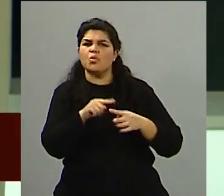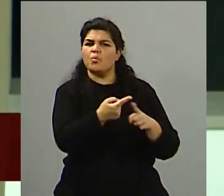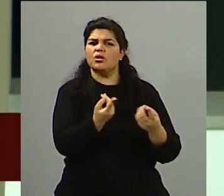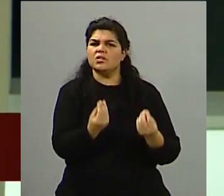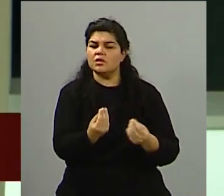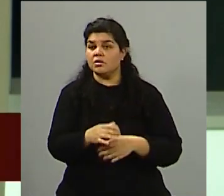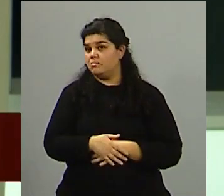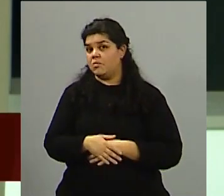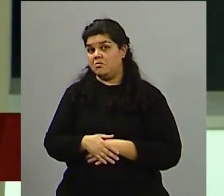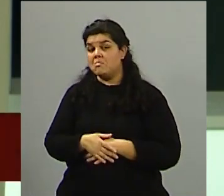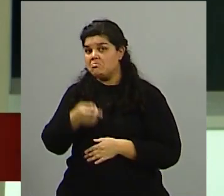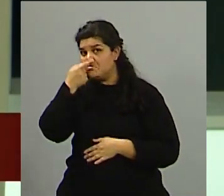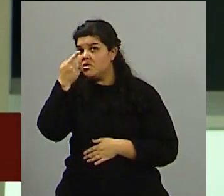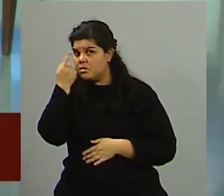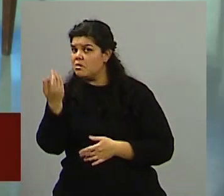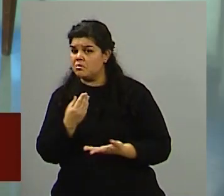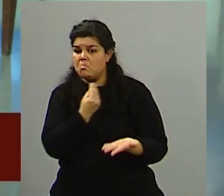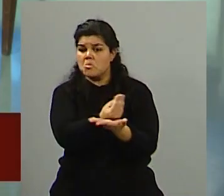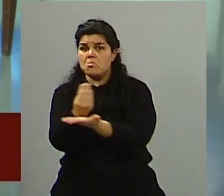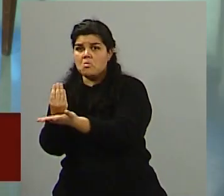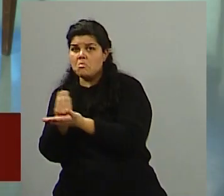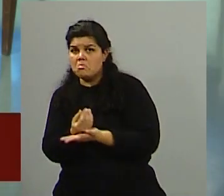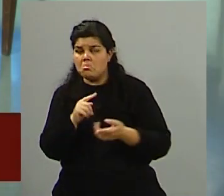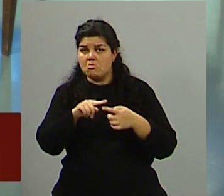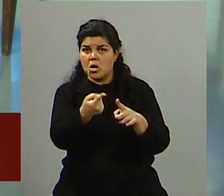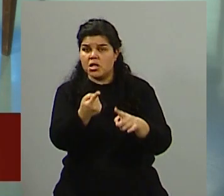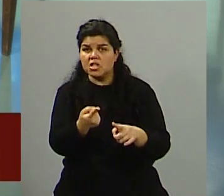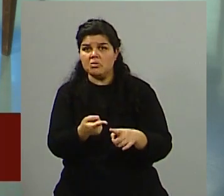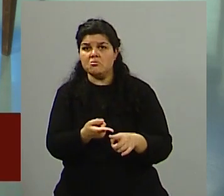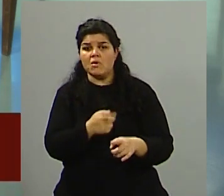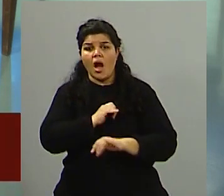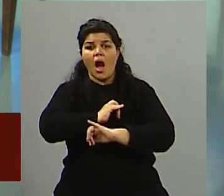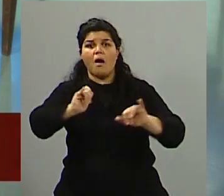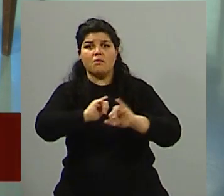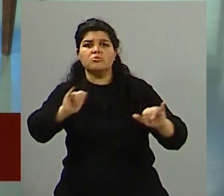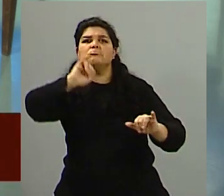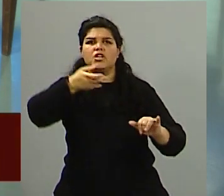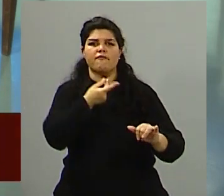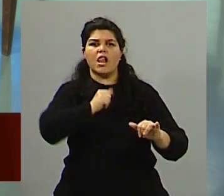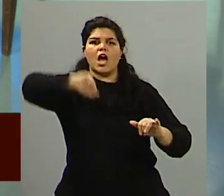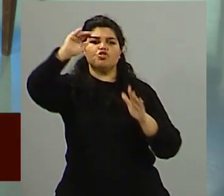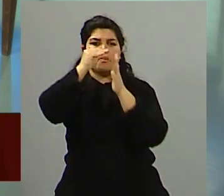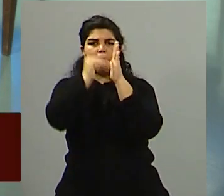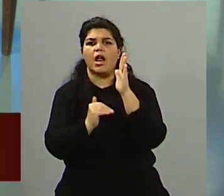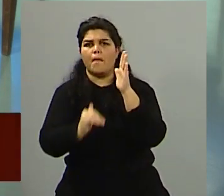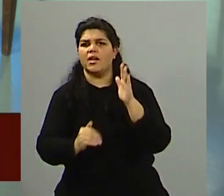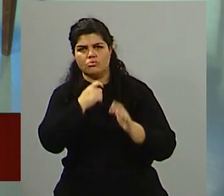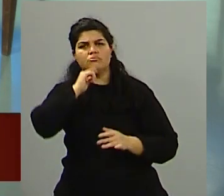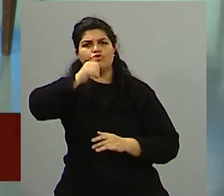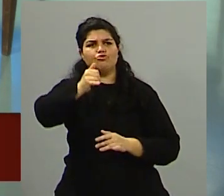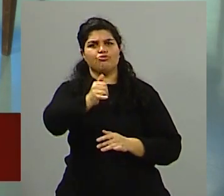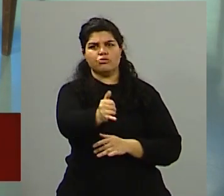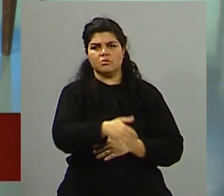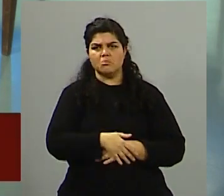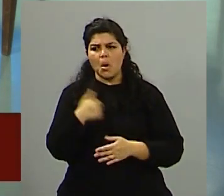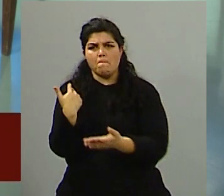propuestas económicas. Dicen, te vamos a bajar la inflación, pero no te dicen cómo. Exactamente. O sea, ¿quién no va a estar de acuerdo en que hay que bajar la inflación?